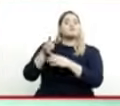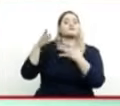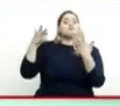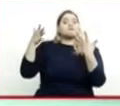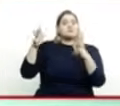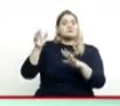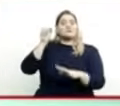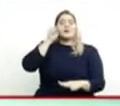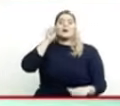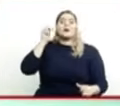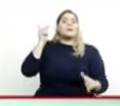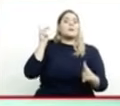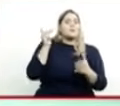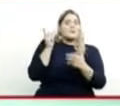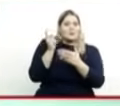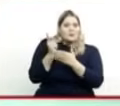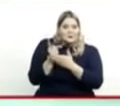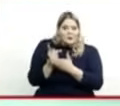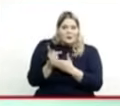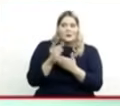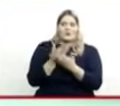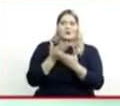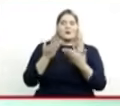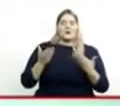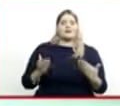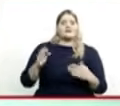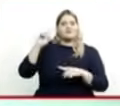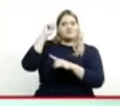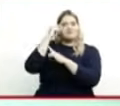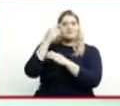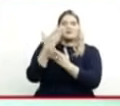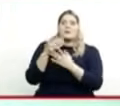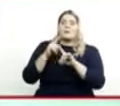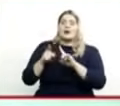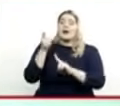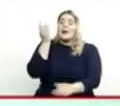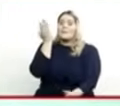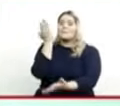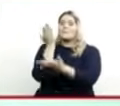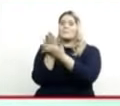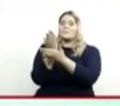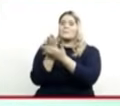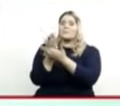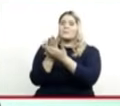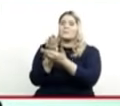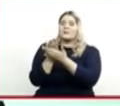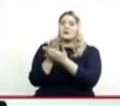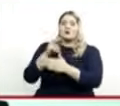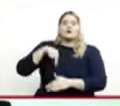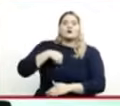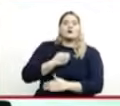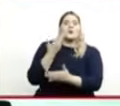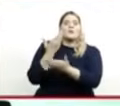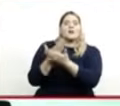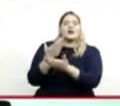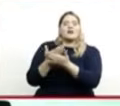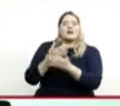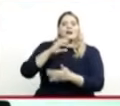autorizara a la Secretaría General para acompañar la solicitud hondureña sobre la